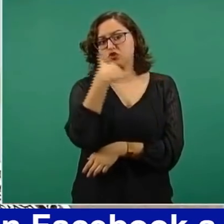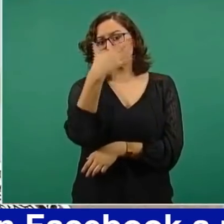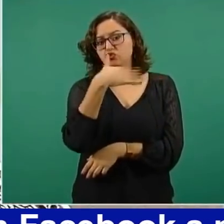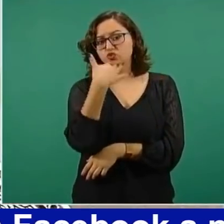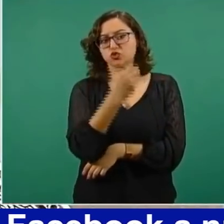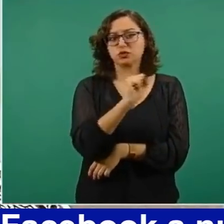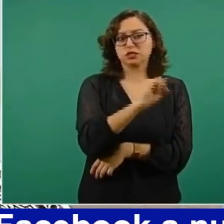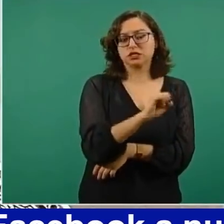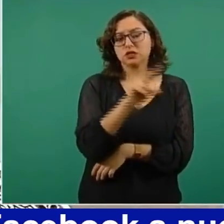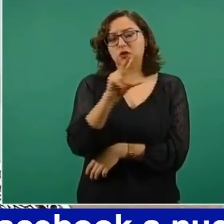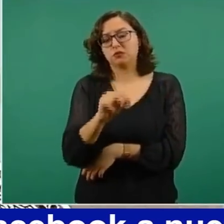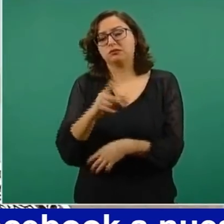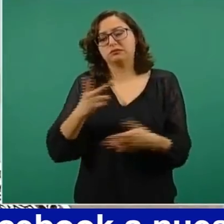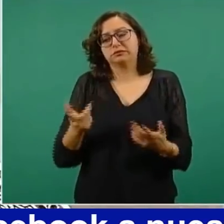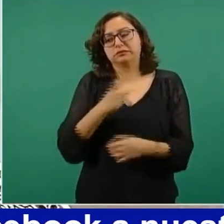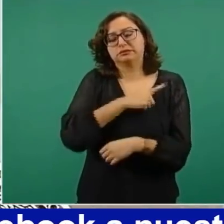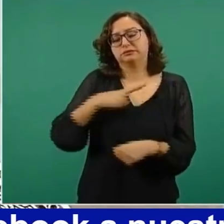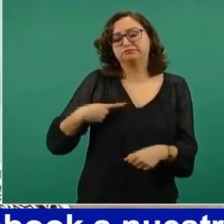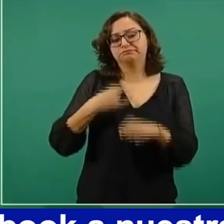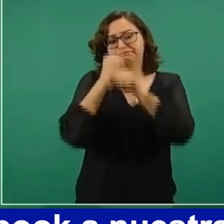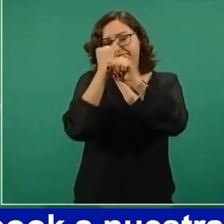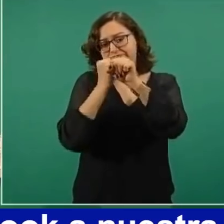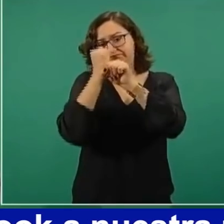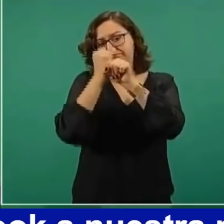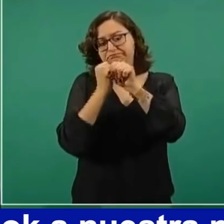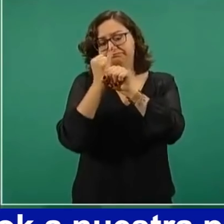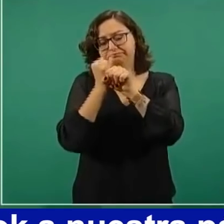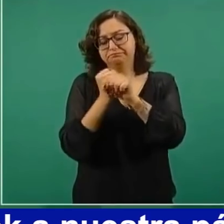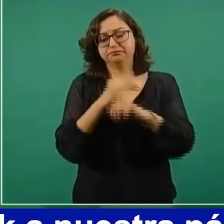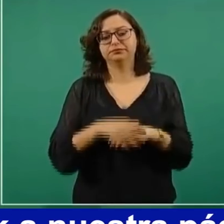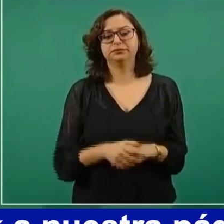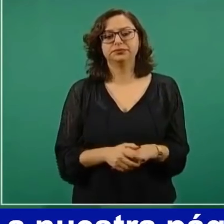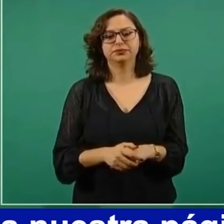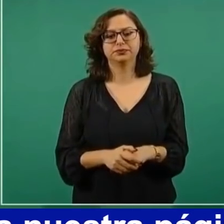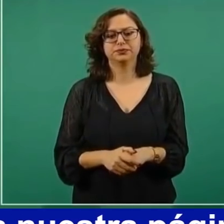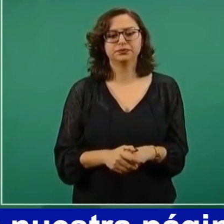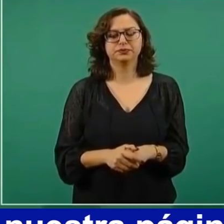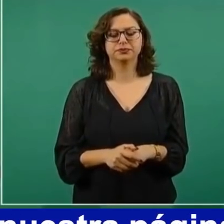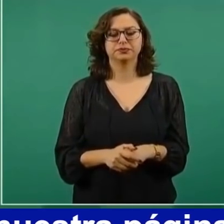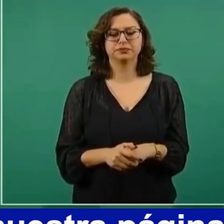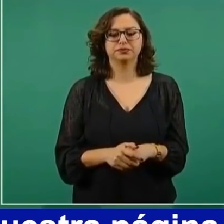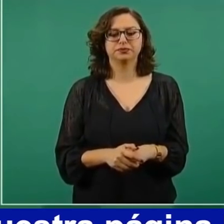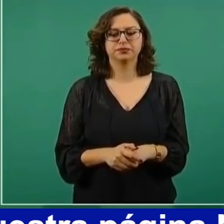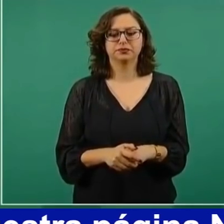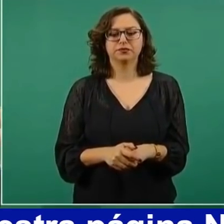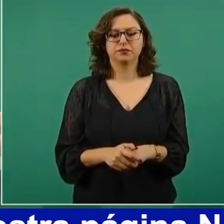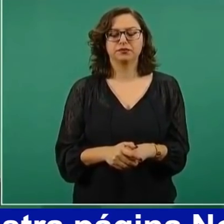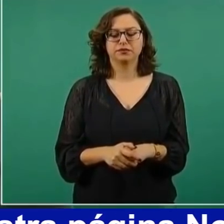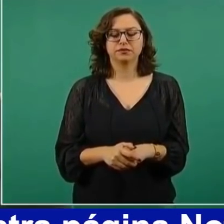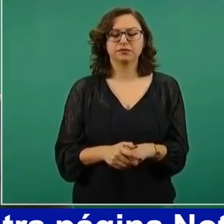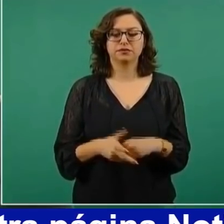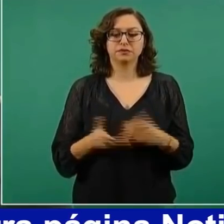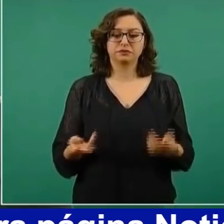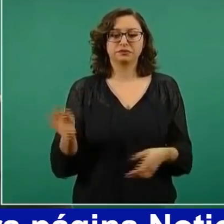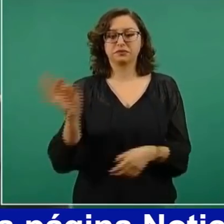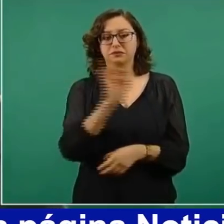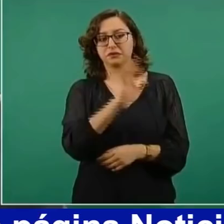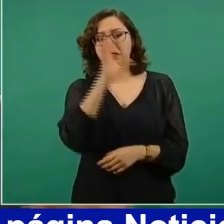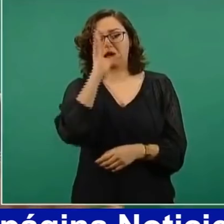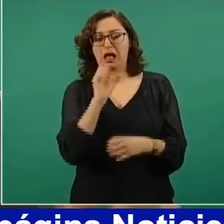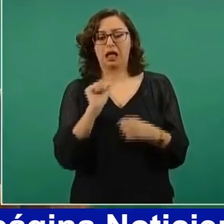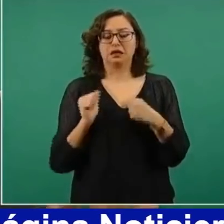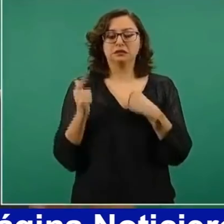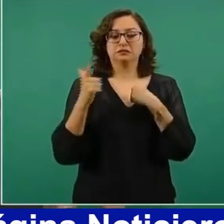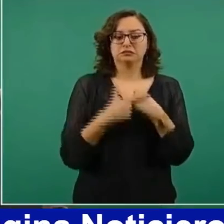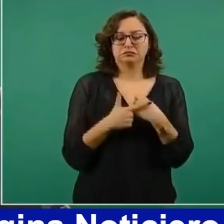hubieran ocurrido en administraciones previas, si es que siguen vigentes los posibles faltas, ¿no?